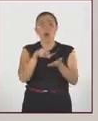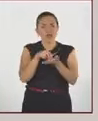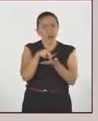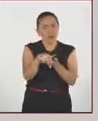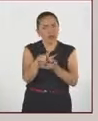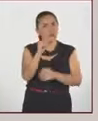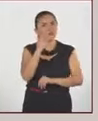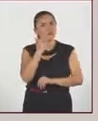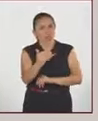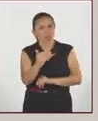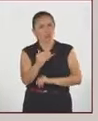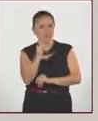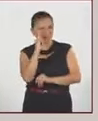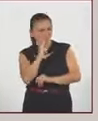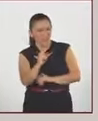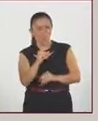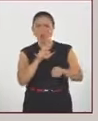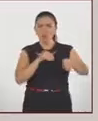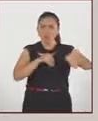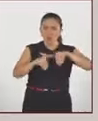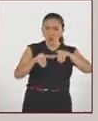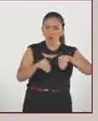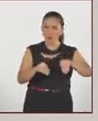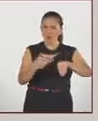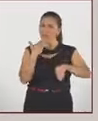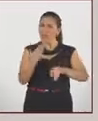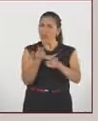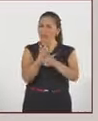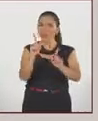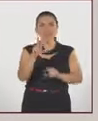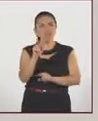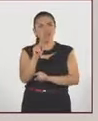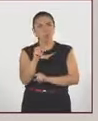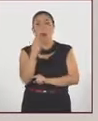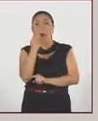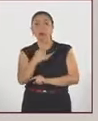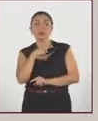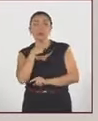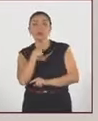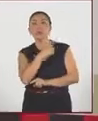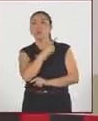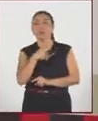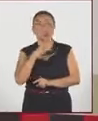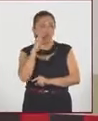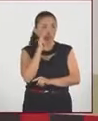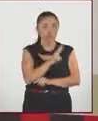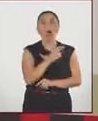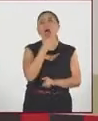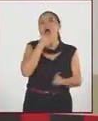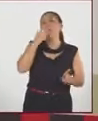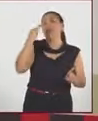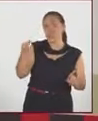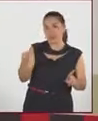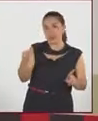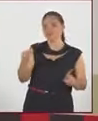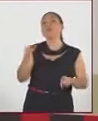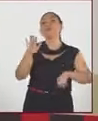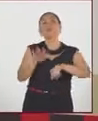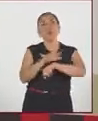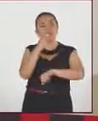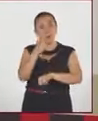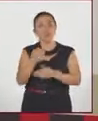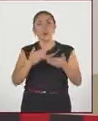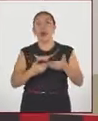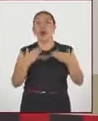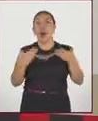son anormales y bueno, aquí sí es un signo de alerta poder hacer esto. Es por eso que